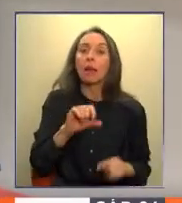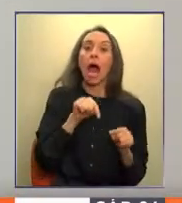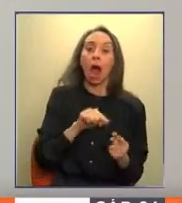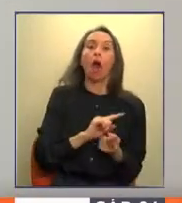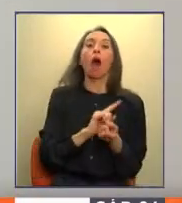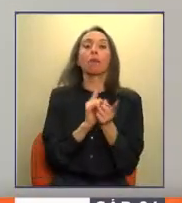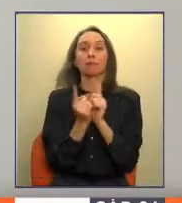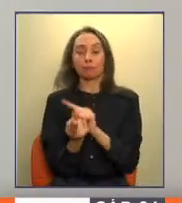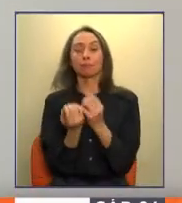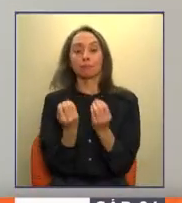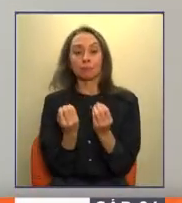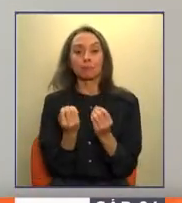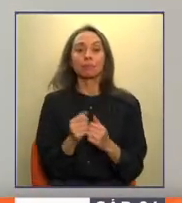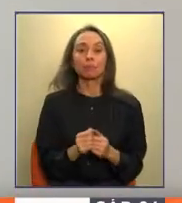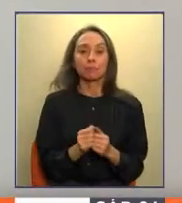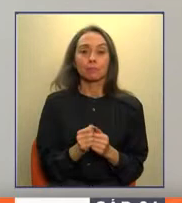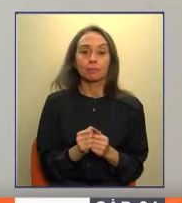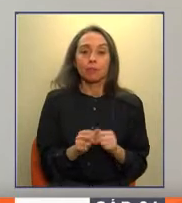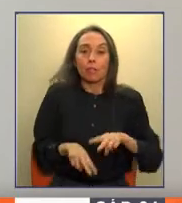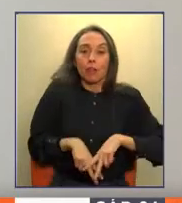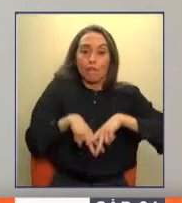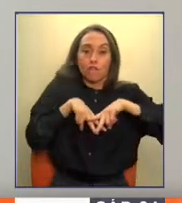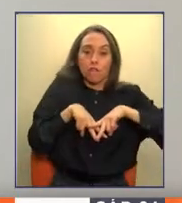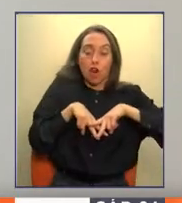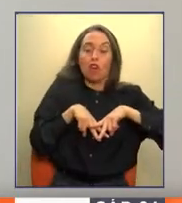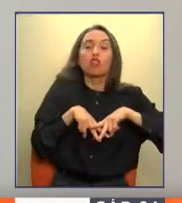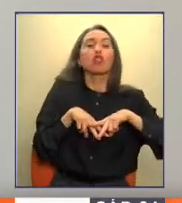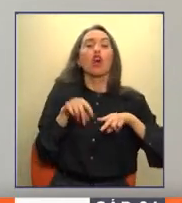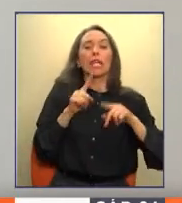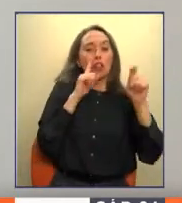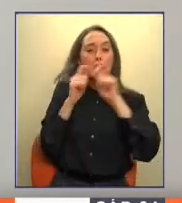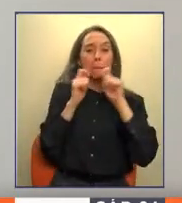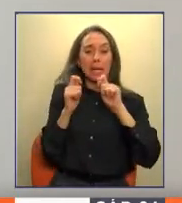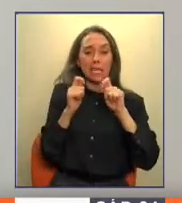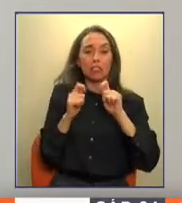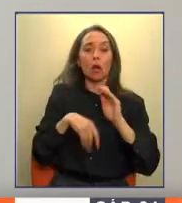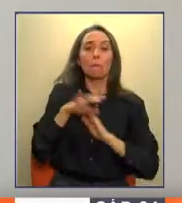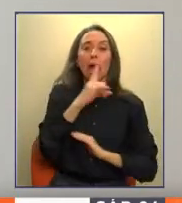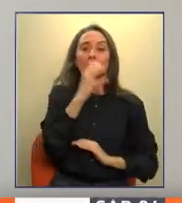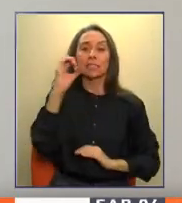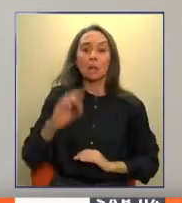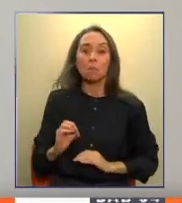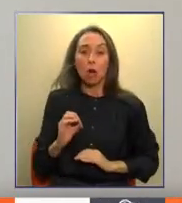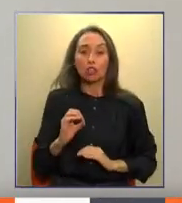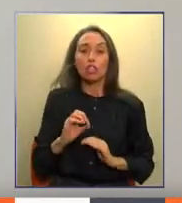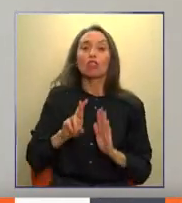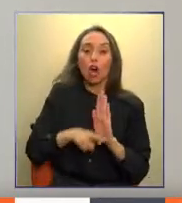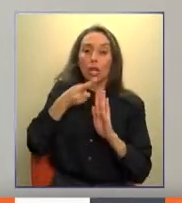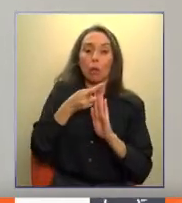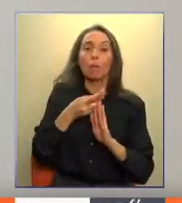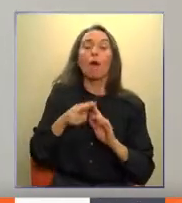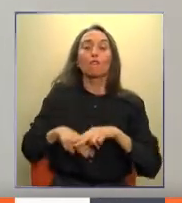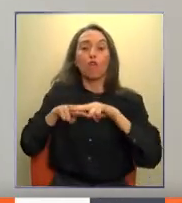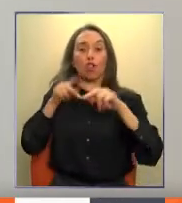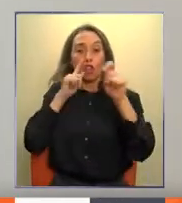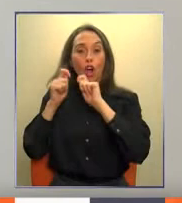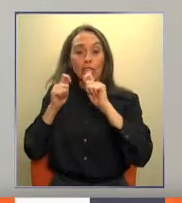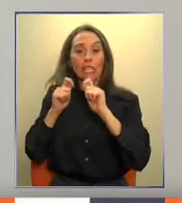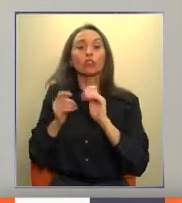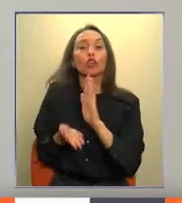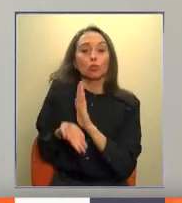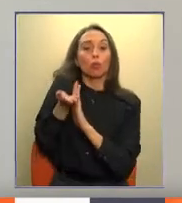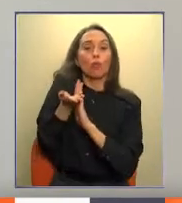en el caso de los fondos conservadores se ha recuperado en más del 100 por ciento en el caso de los fondos de mayor riesgo en torno un 70 por ciento